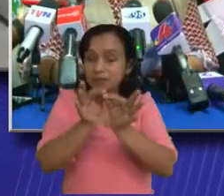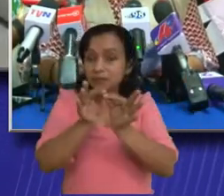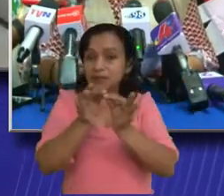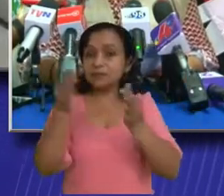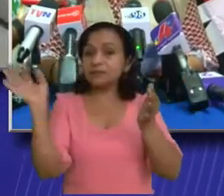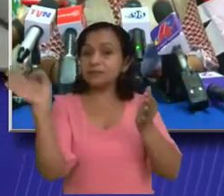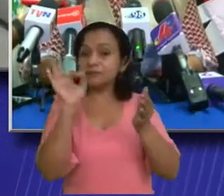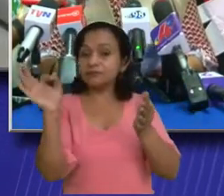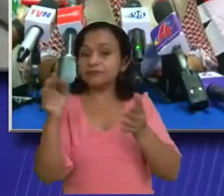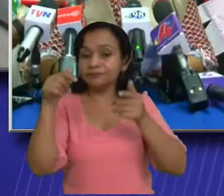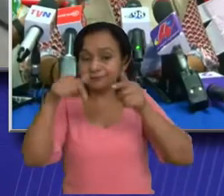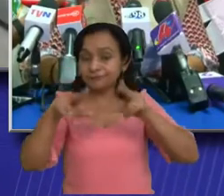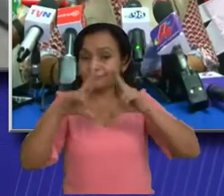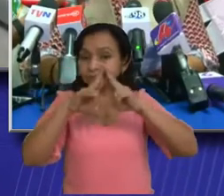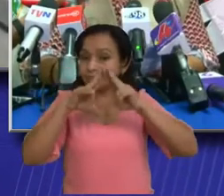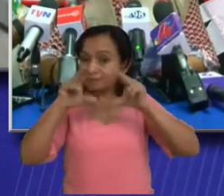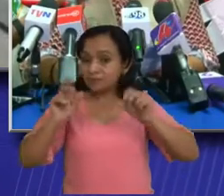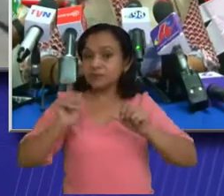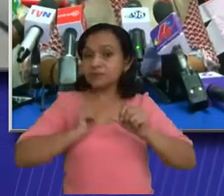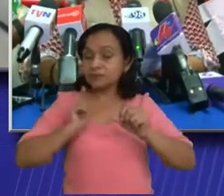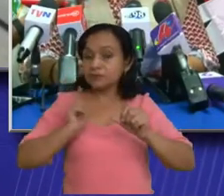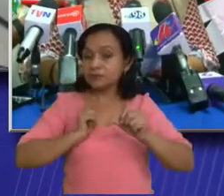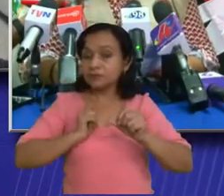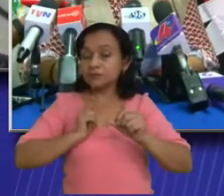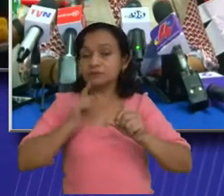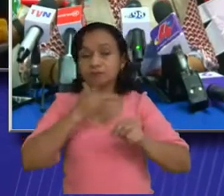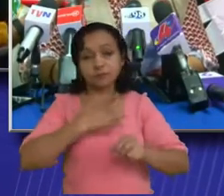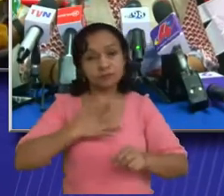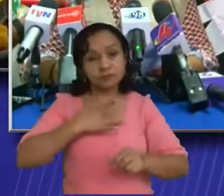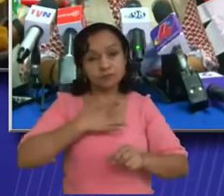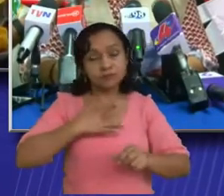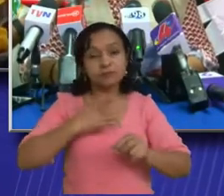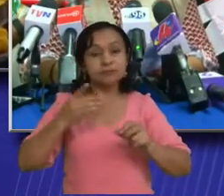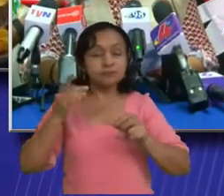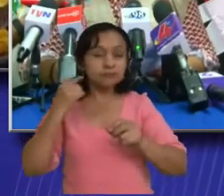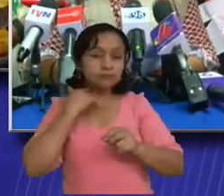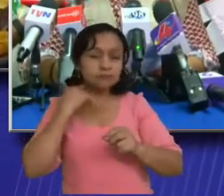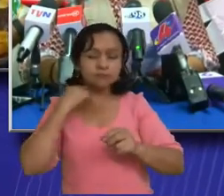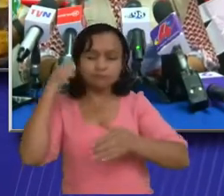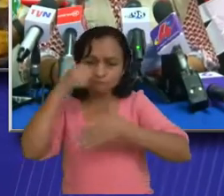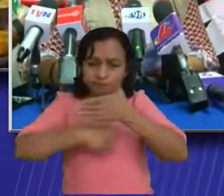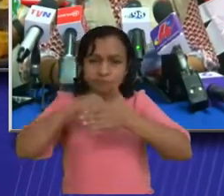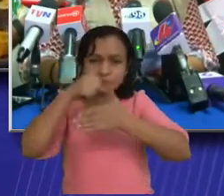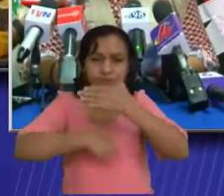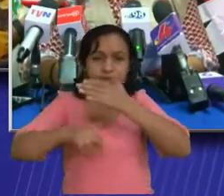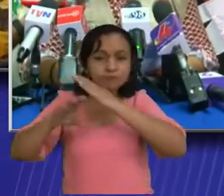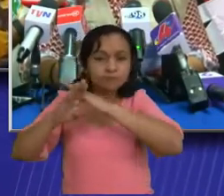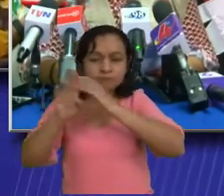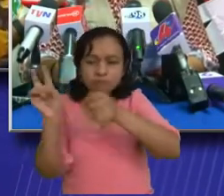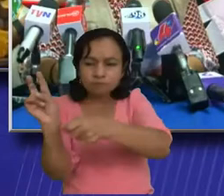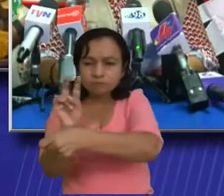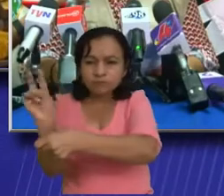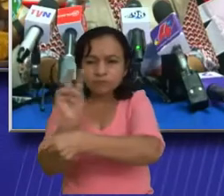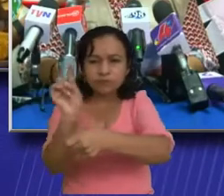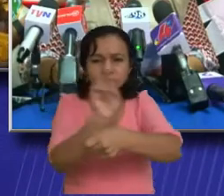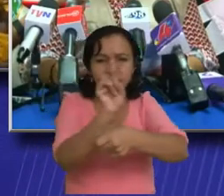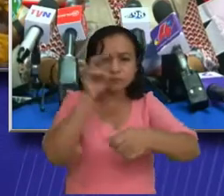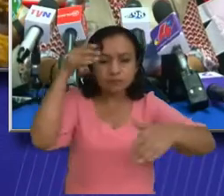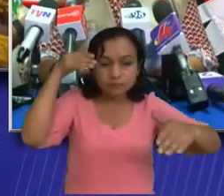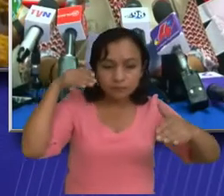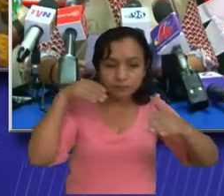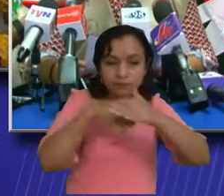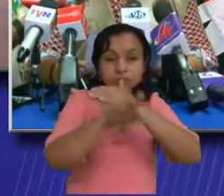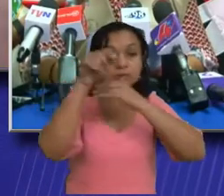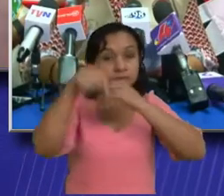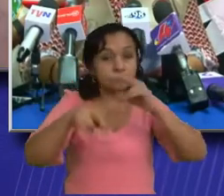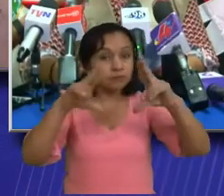tenemos nosotros en cuanto a la necesidad de mantener siempre fortalecida nuestra vigilancia en los puntos de entrada. Hasta el día de